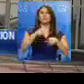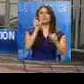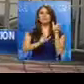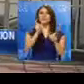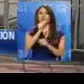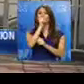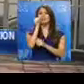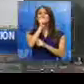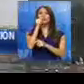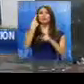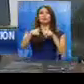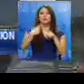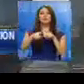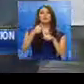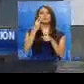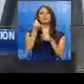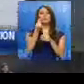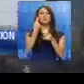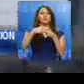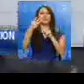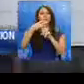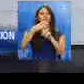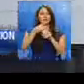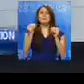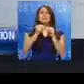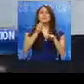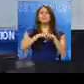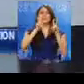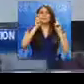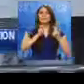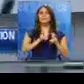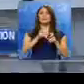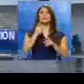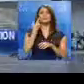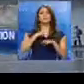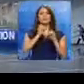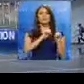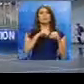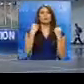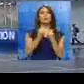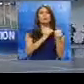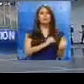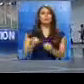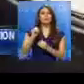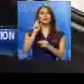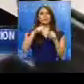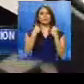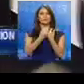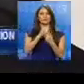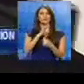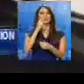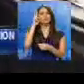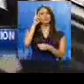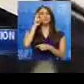drogas, lavado de activos, delitos electrónicos, entre otros relacionados con el crimen organizado en la región. El fiscal recalcó que esta corte